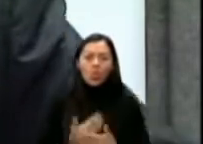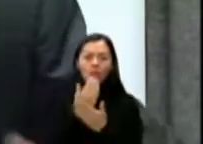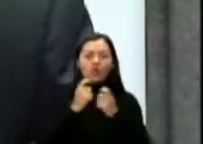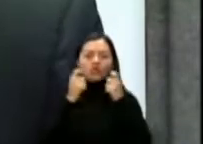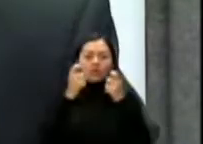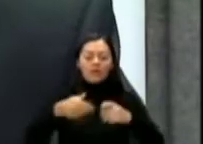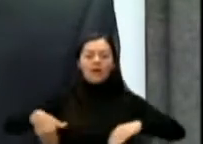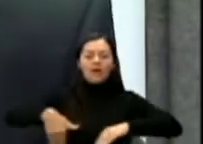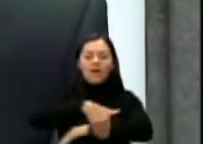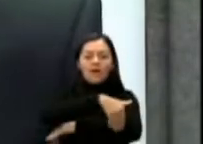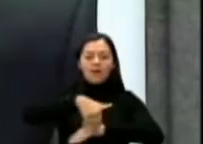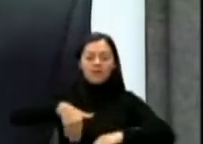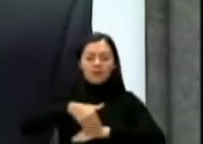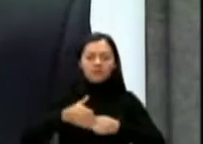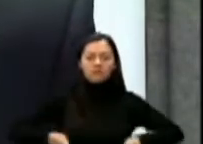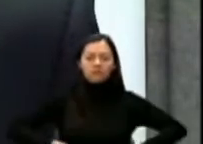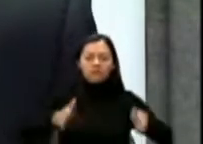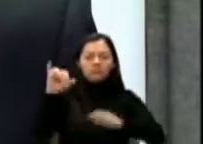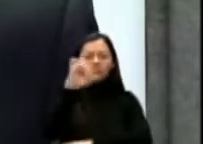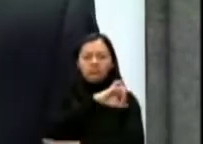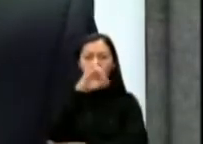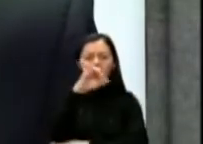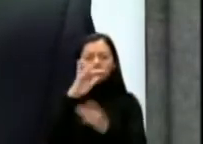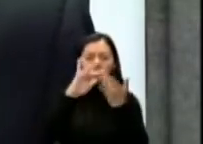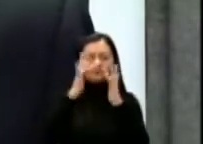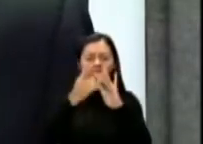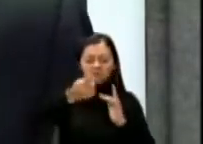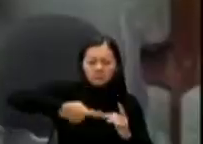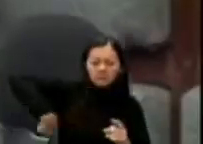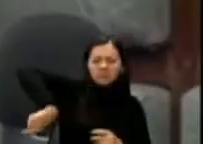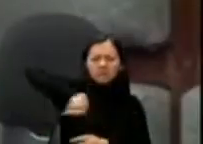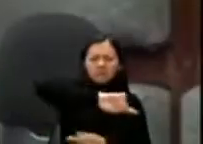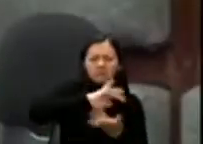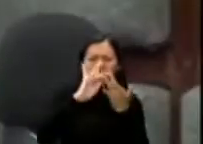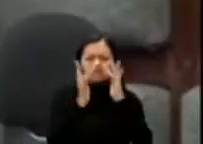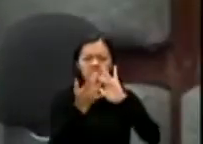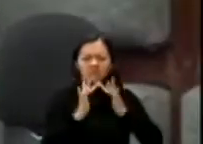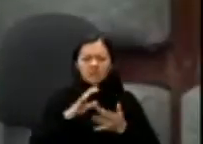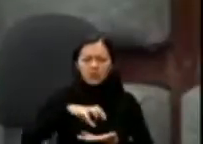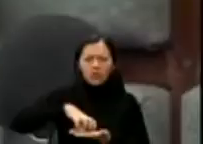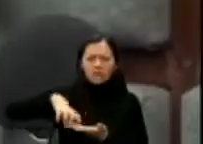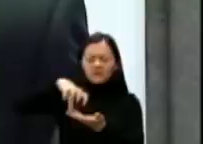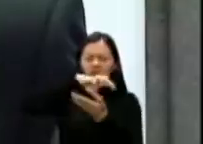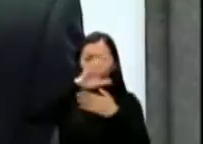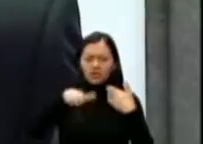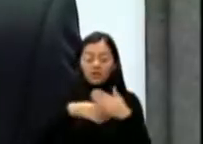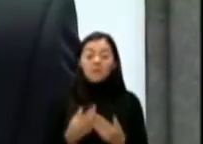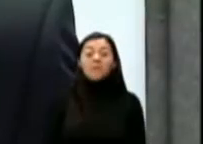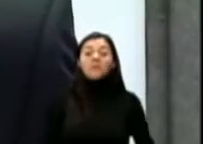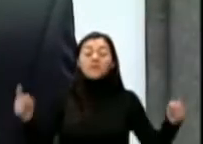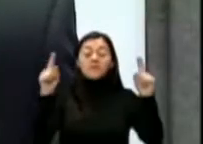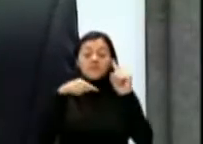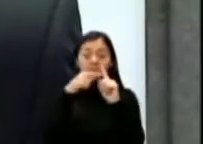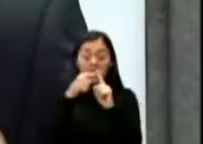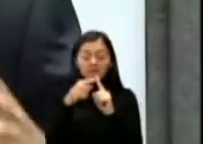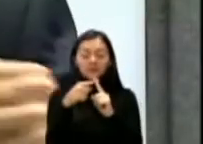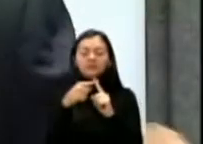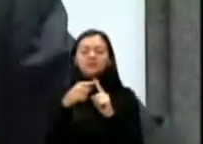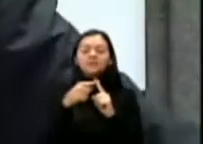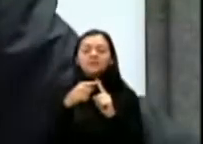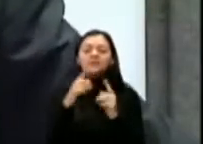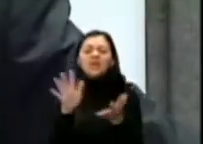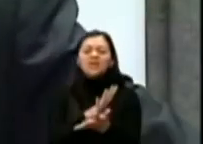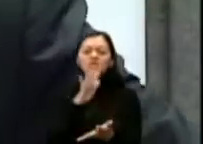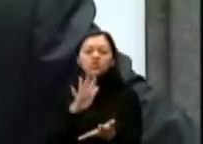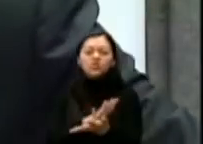peor que se haya se construya de cuerda y medio de la amazonía pues patricio es decir y ahora cuando antes los amazónicos yo lo decía